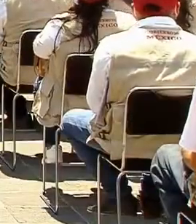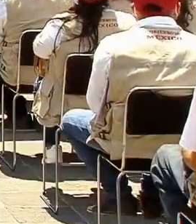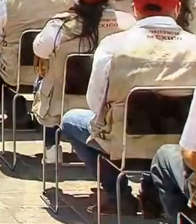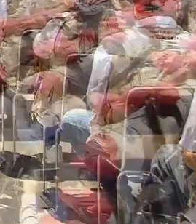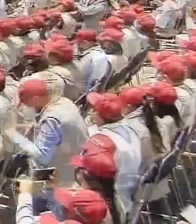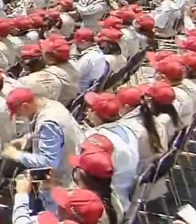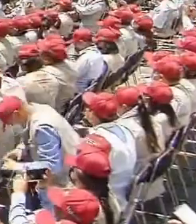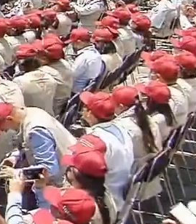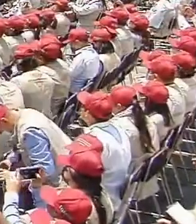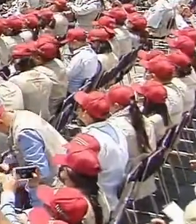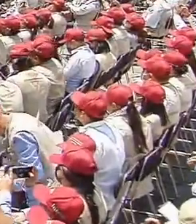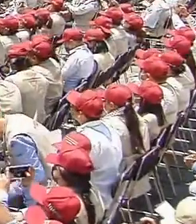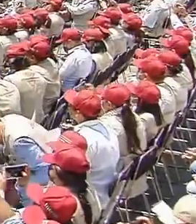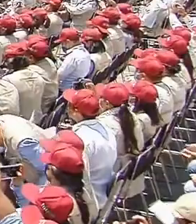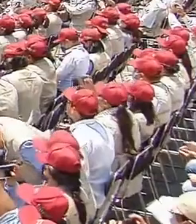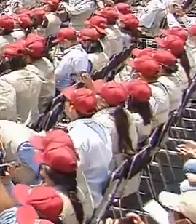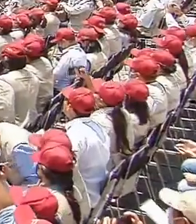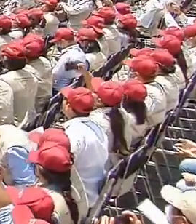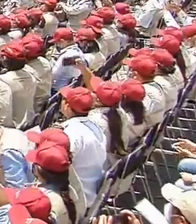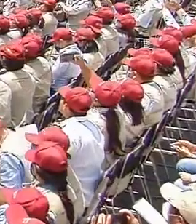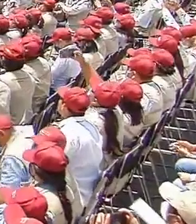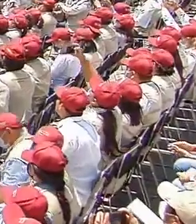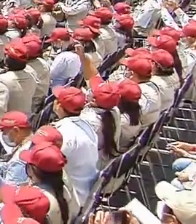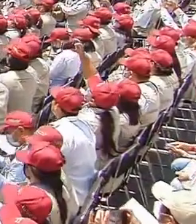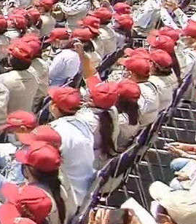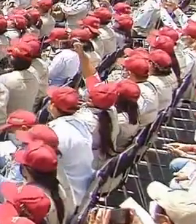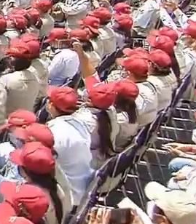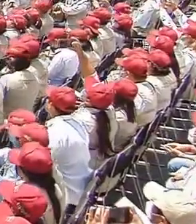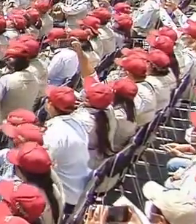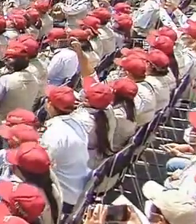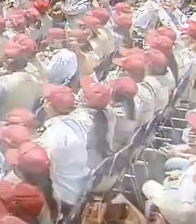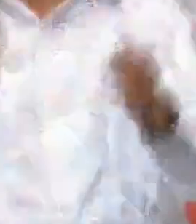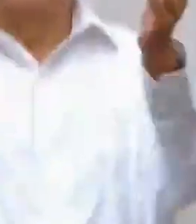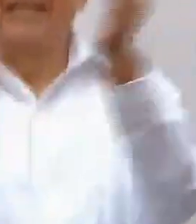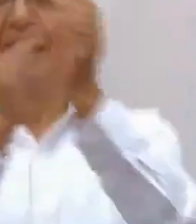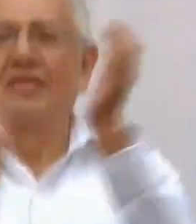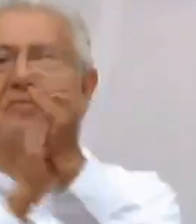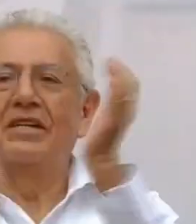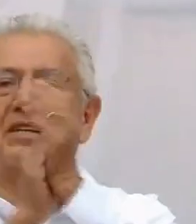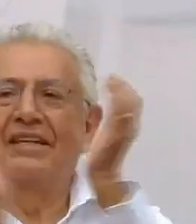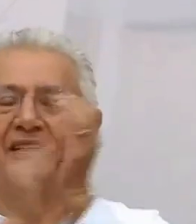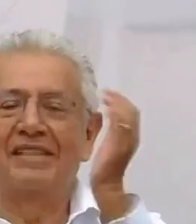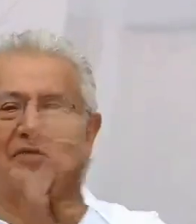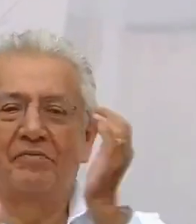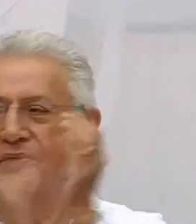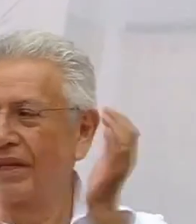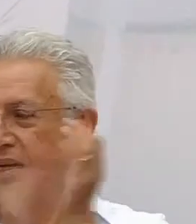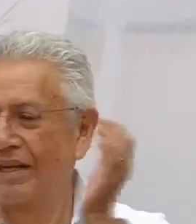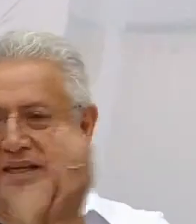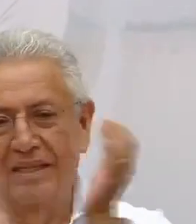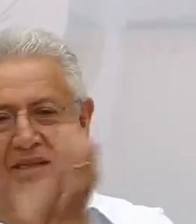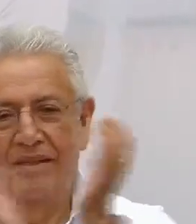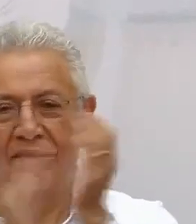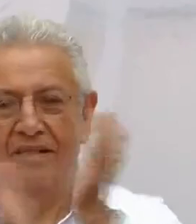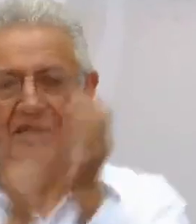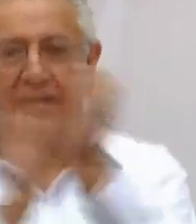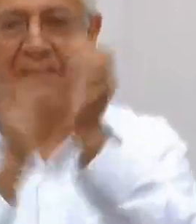Lo acompañan la doctora Claudia Sheinbaum Pardo, jefa de Gobierno de la Ciudad de México.